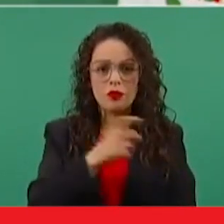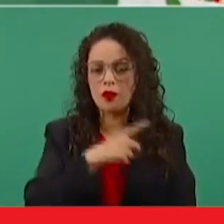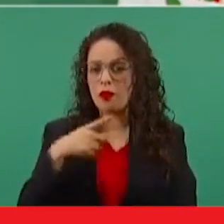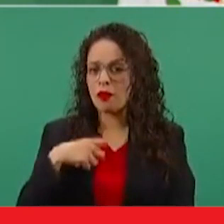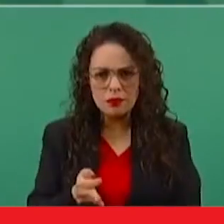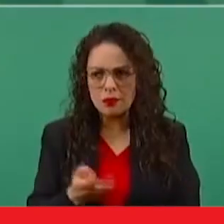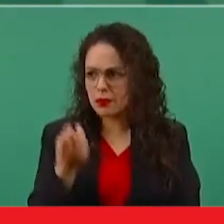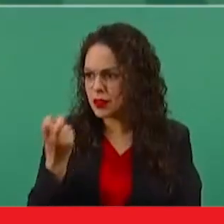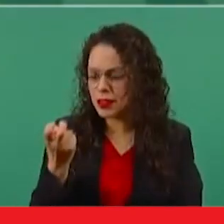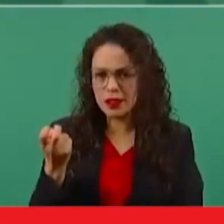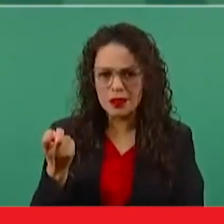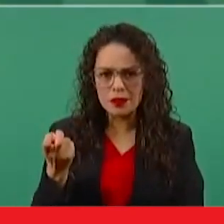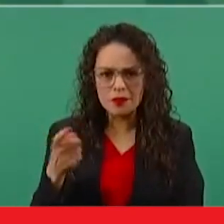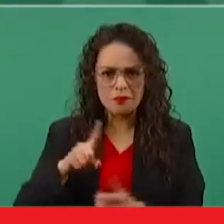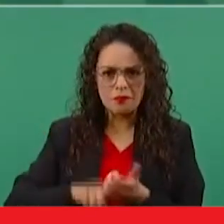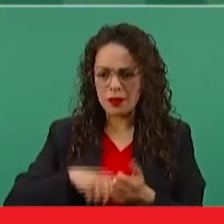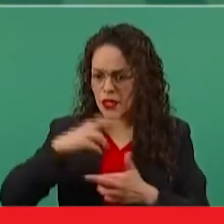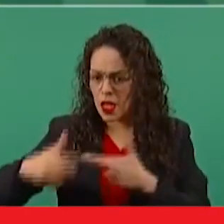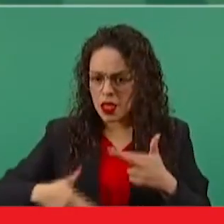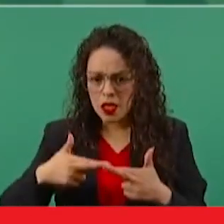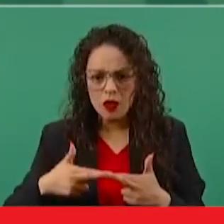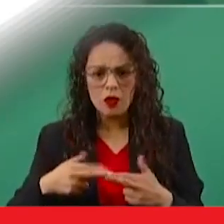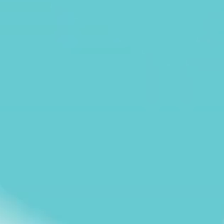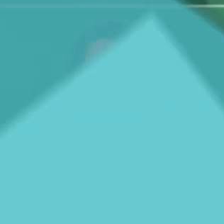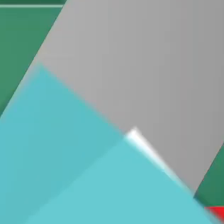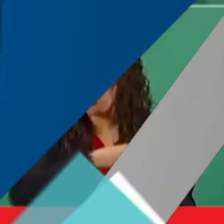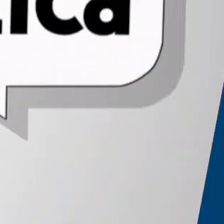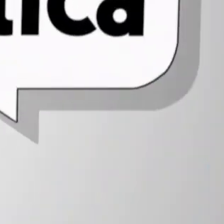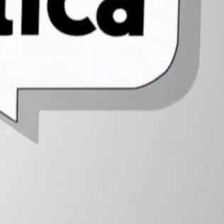municipios en las regiones en los estados